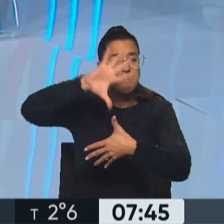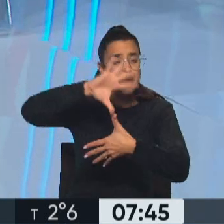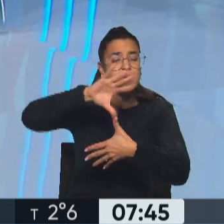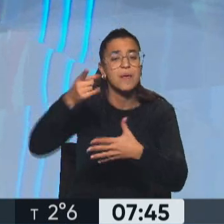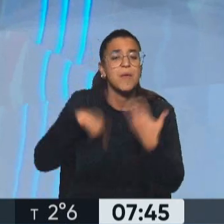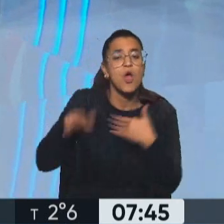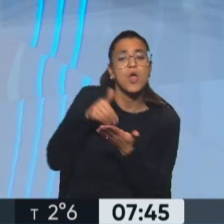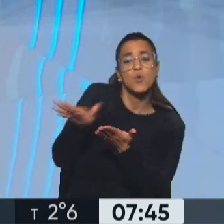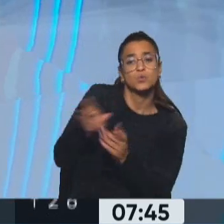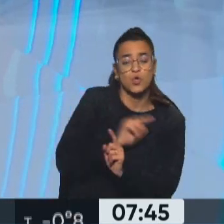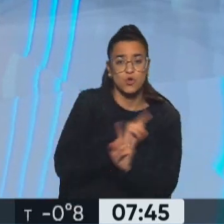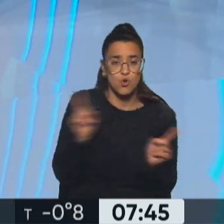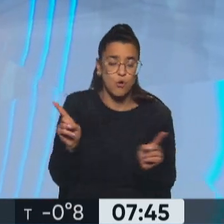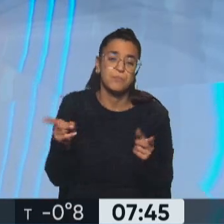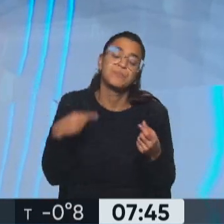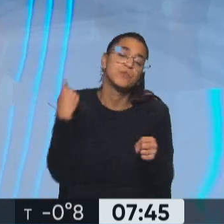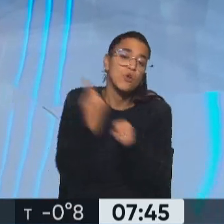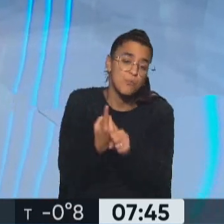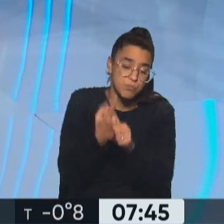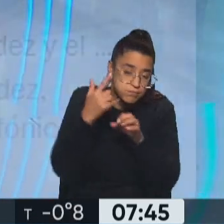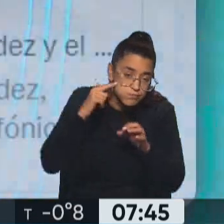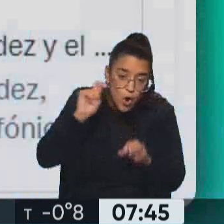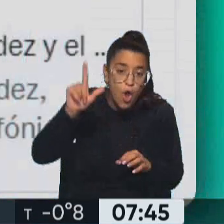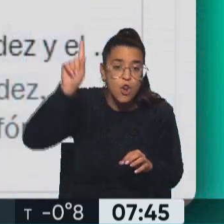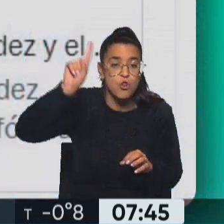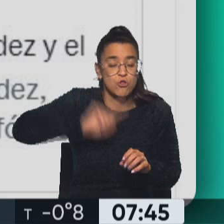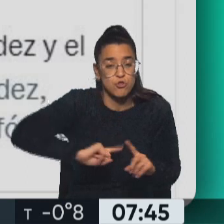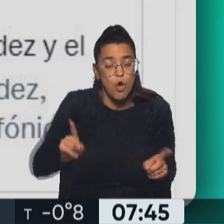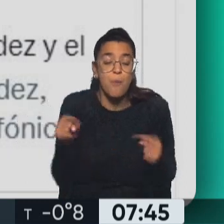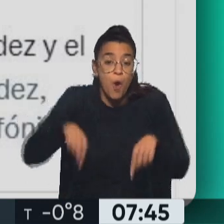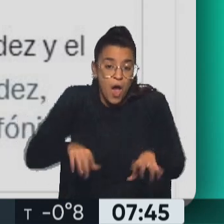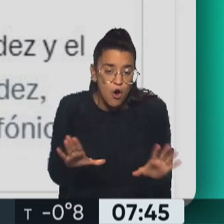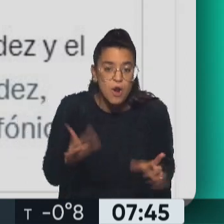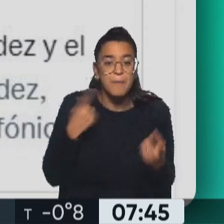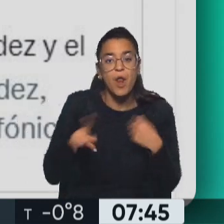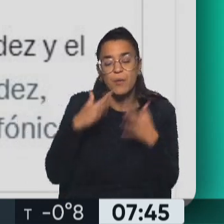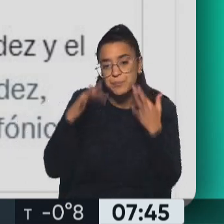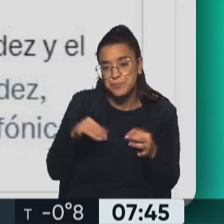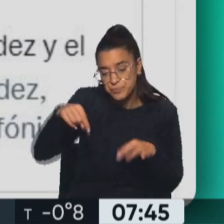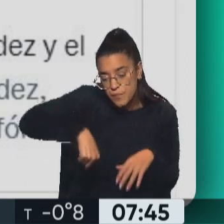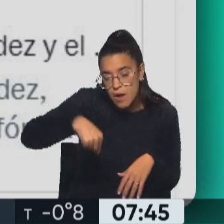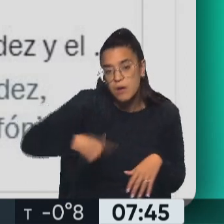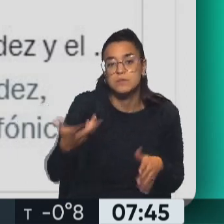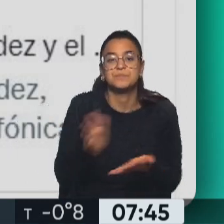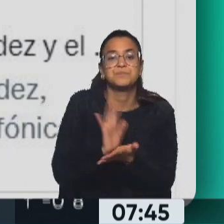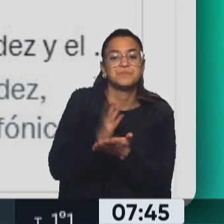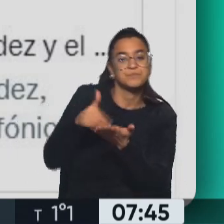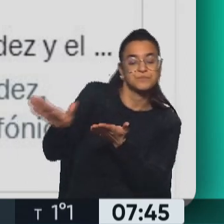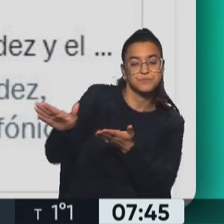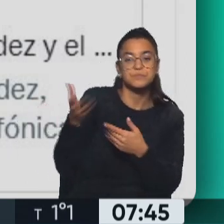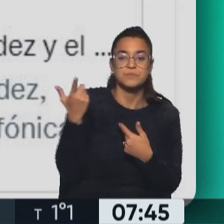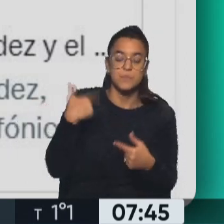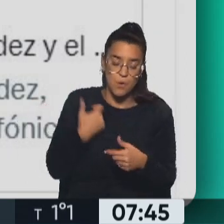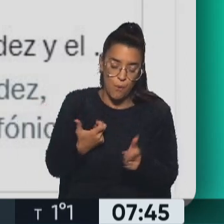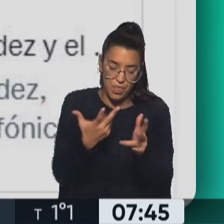sin exclusiones. No se pudo concretar por el momento, pero lo cierto es que estas exclusiones y la disconformidad lo va